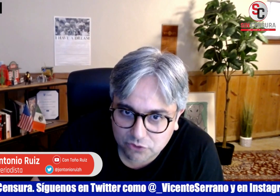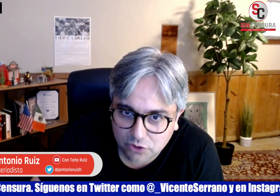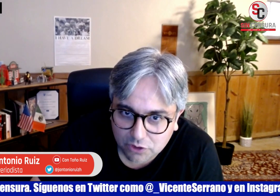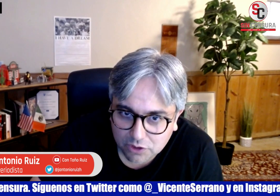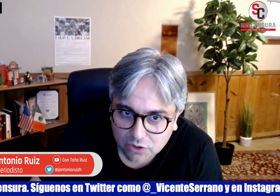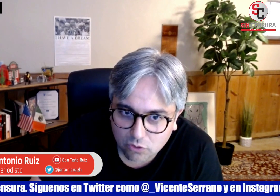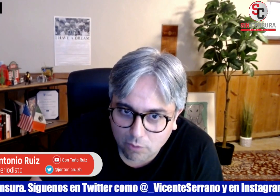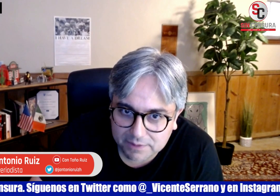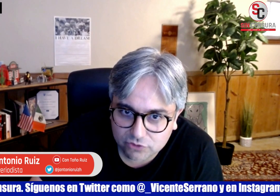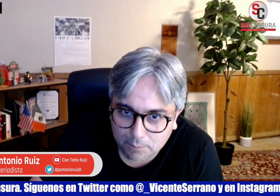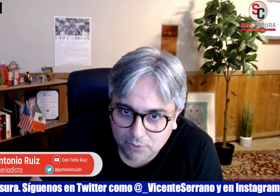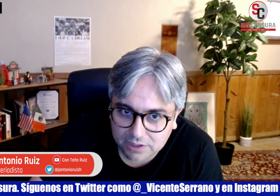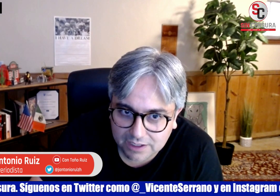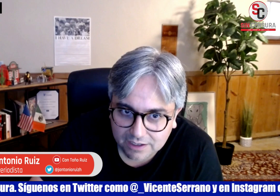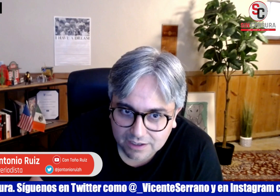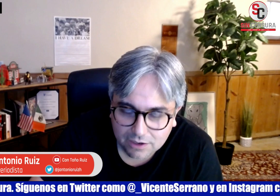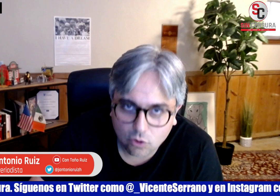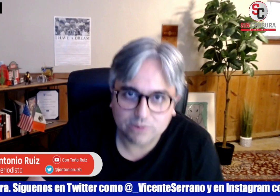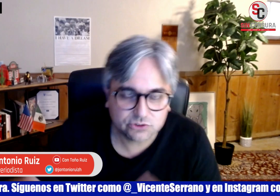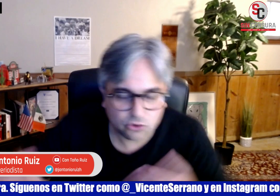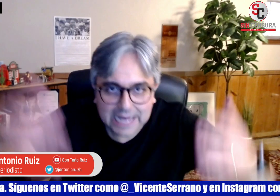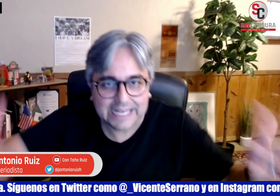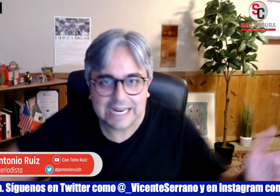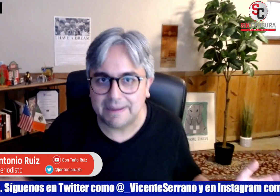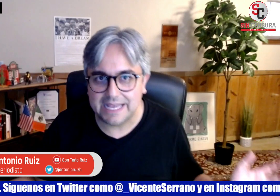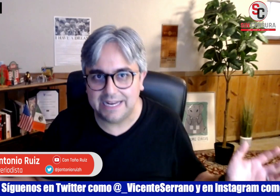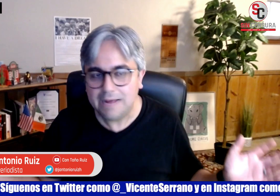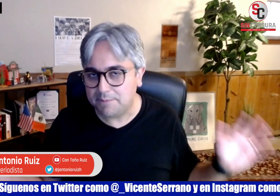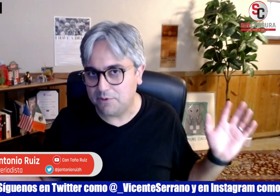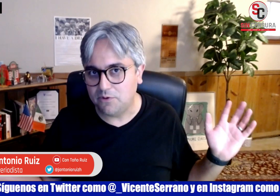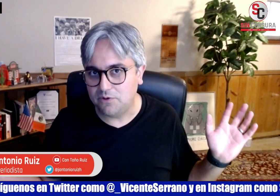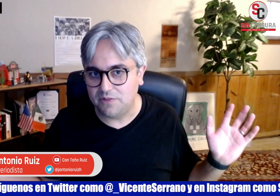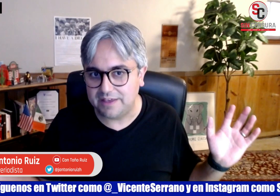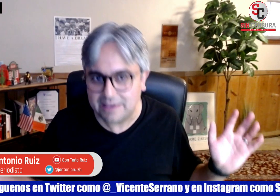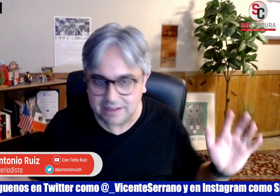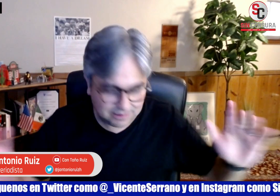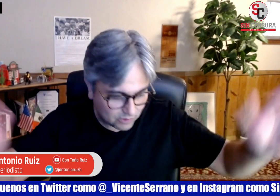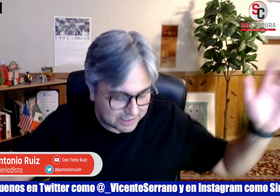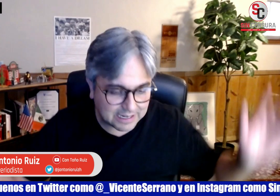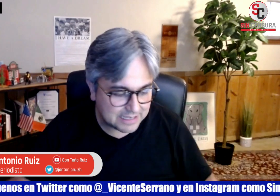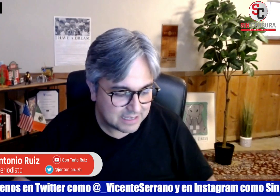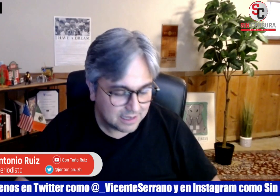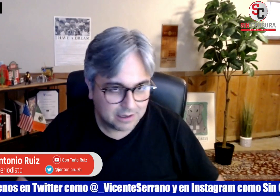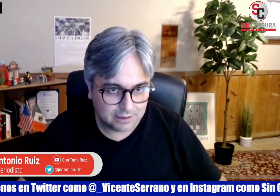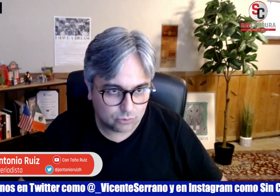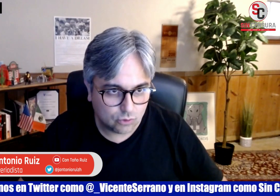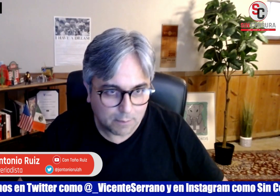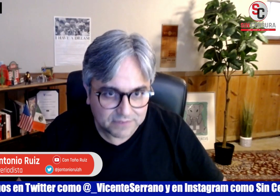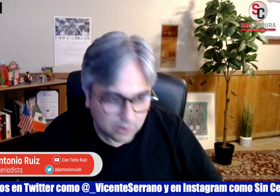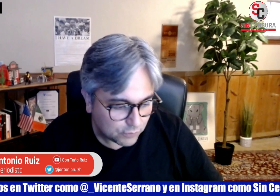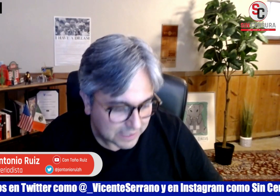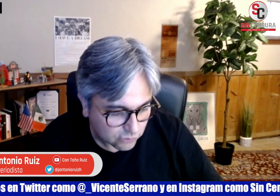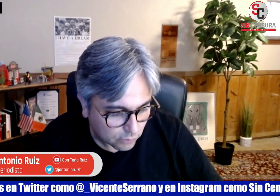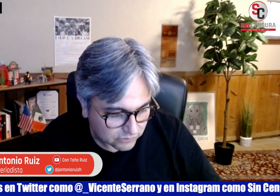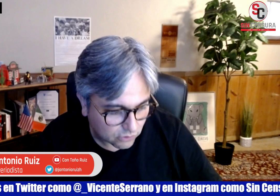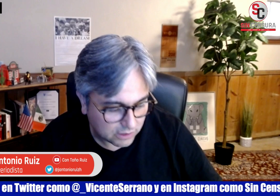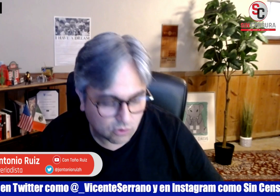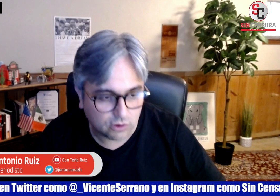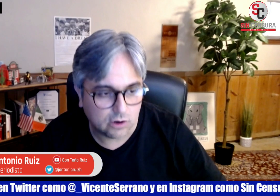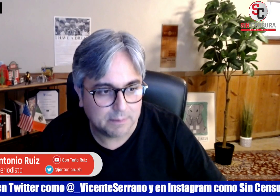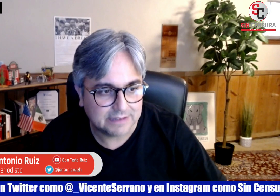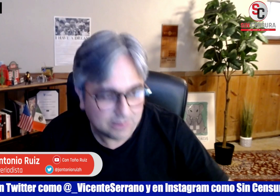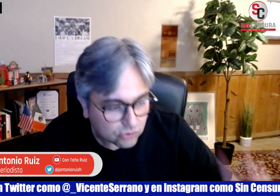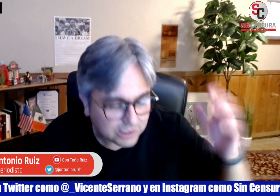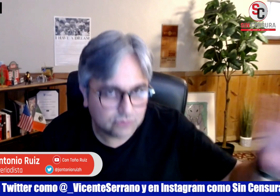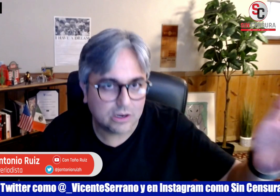si hubo presión porque lo cuestioné aquí en la mañanera, pero no de que haya ido alguien ahí. Tu comentario final sobre esto,